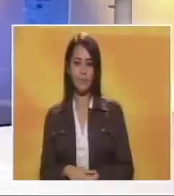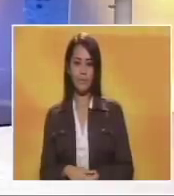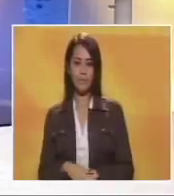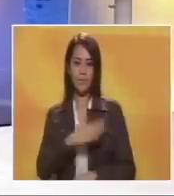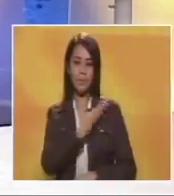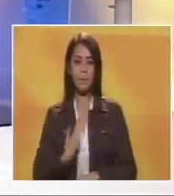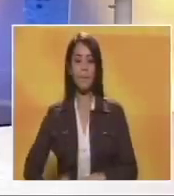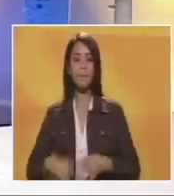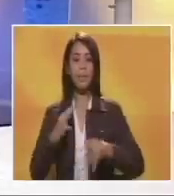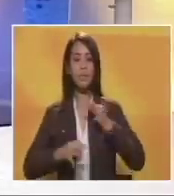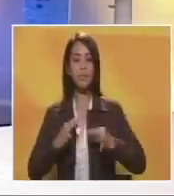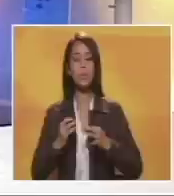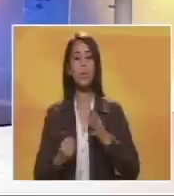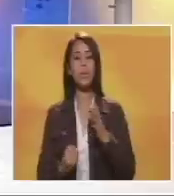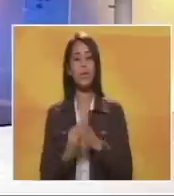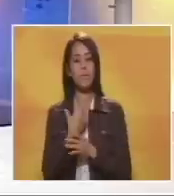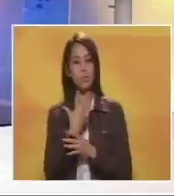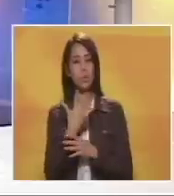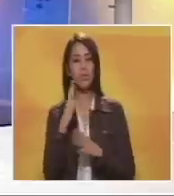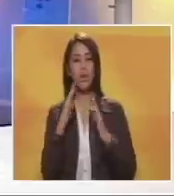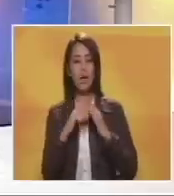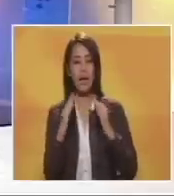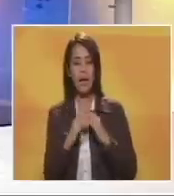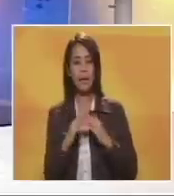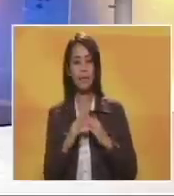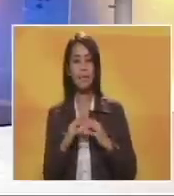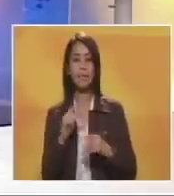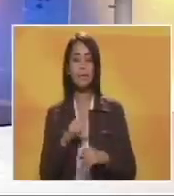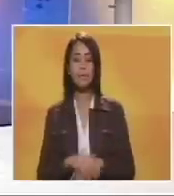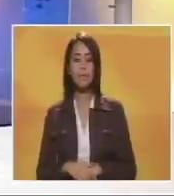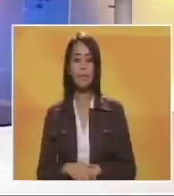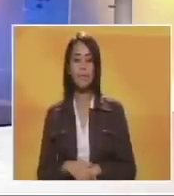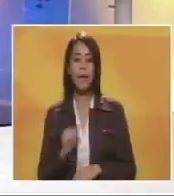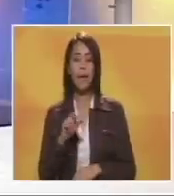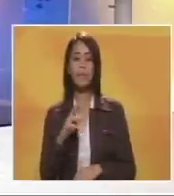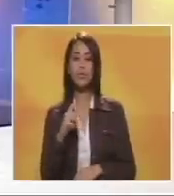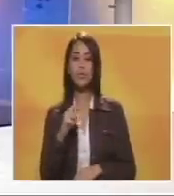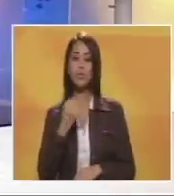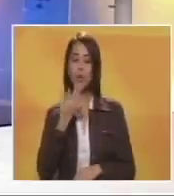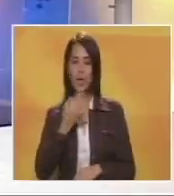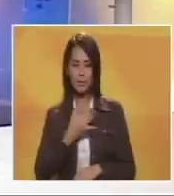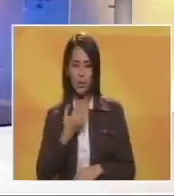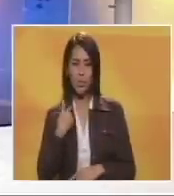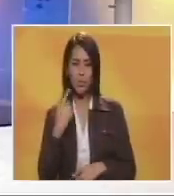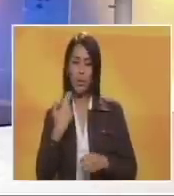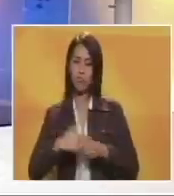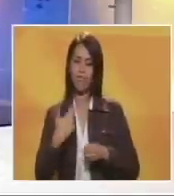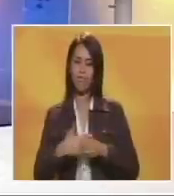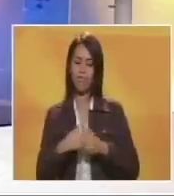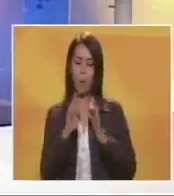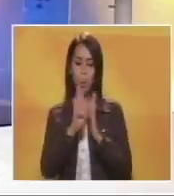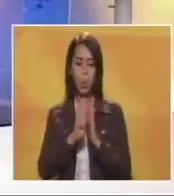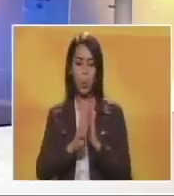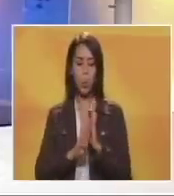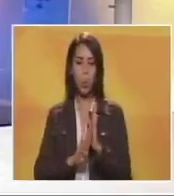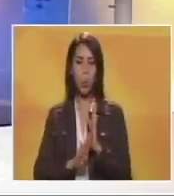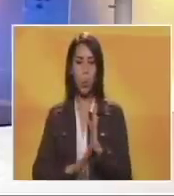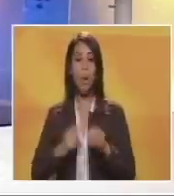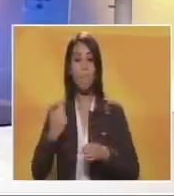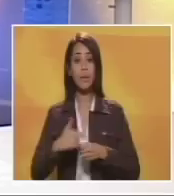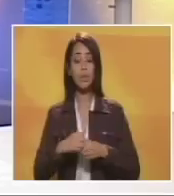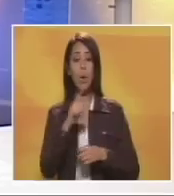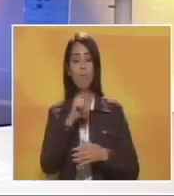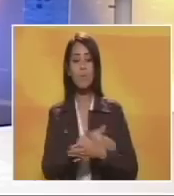El presidente ejecutivo de la Fundación Casa Arturo Uslar Pietri, Antonio Ecarri, aseguró que PDVSA ha disminuido la producción de petróleo a